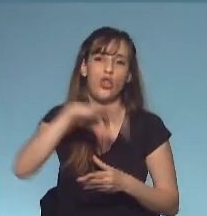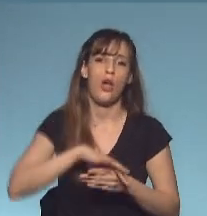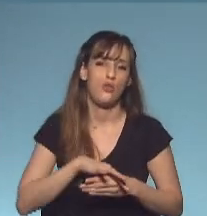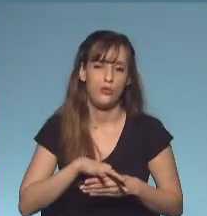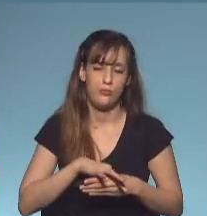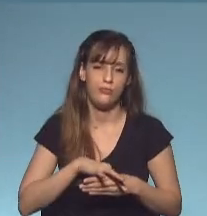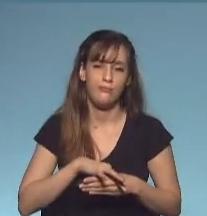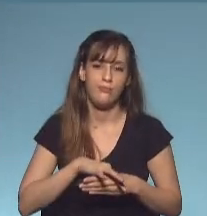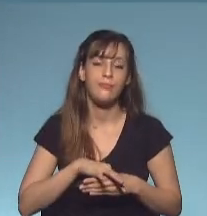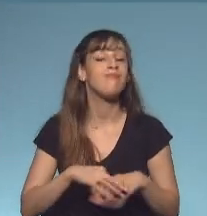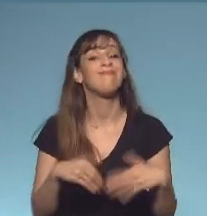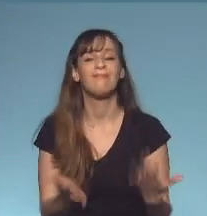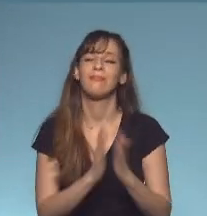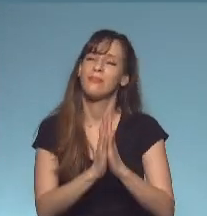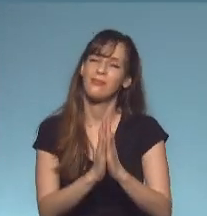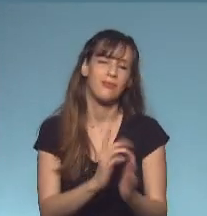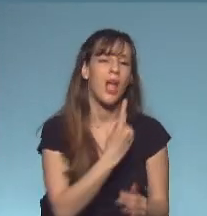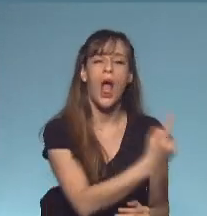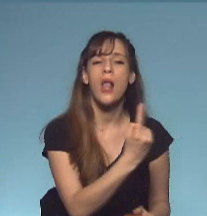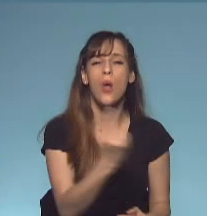Entonces, conductas individuales,